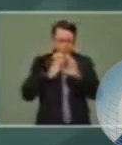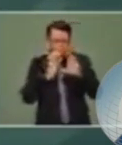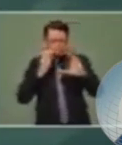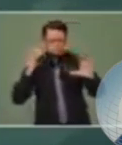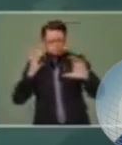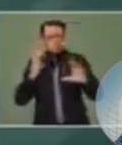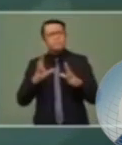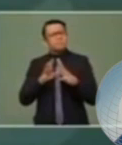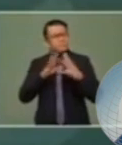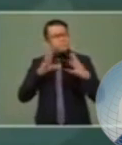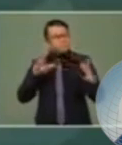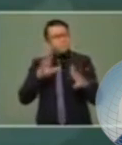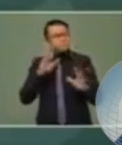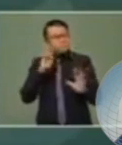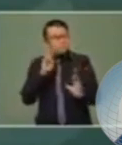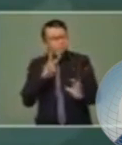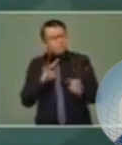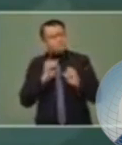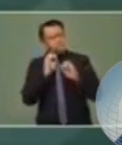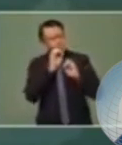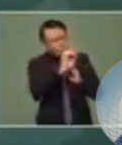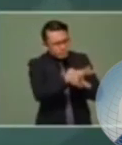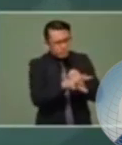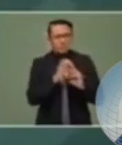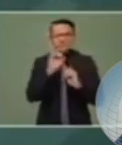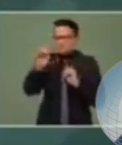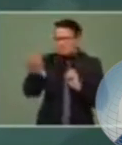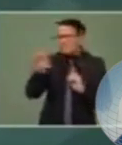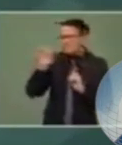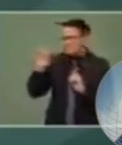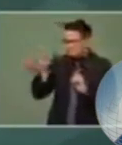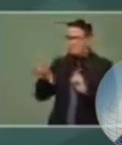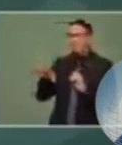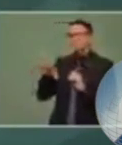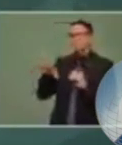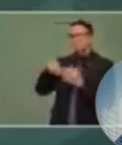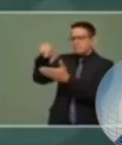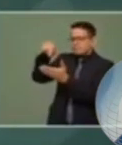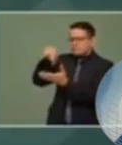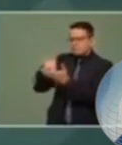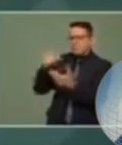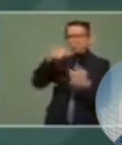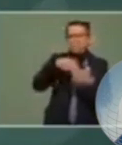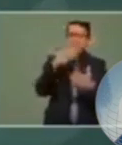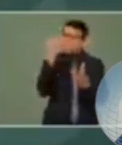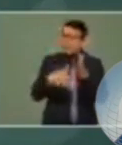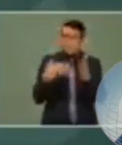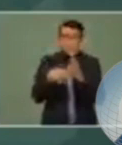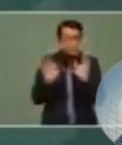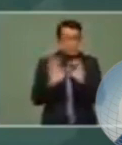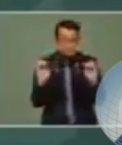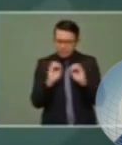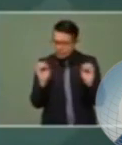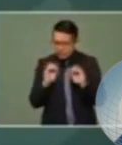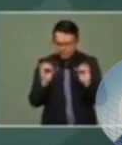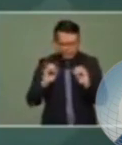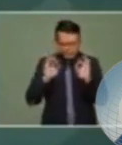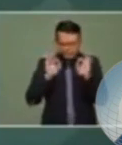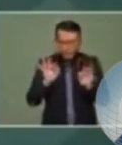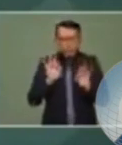tanque para enfrentar cualquier emergencia y que no falte la